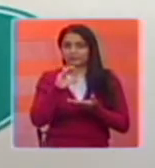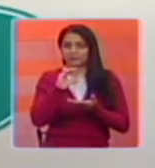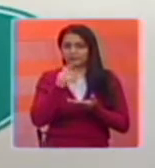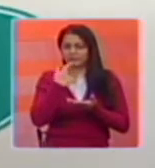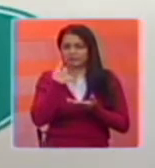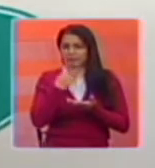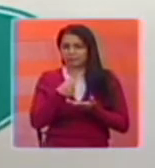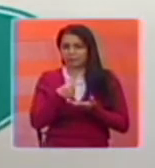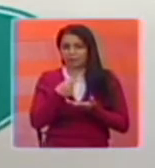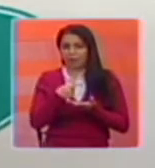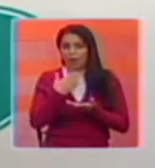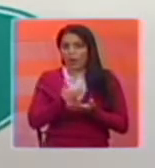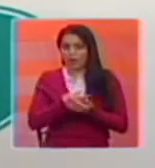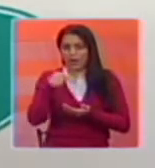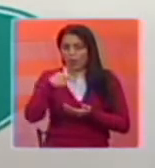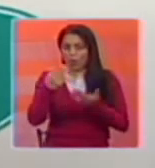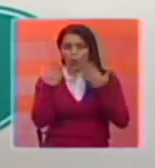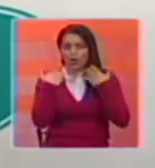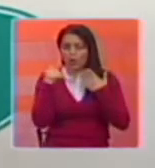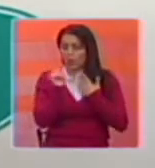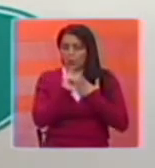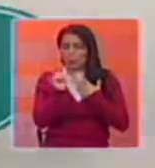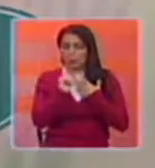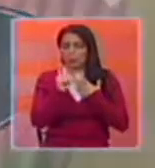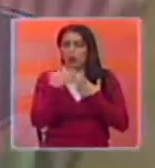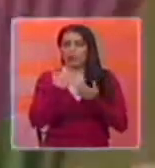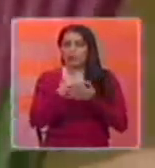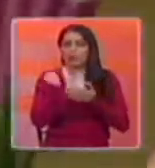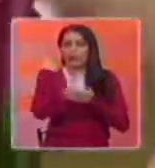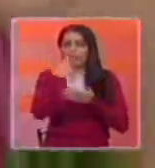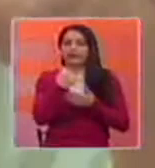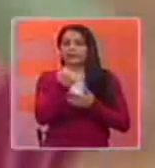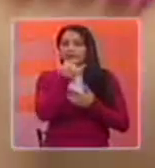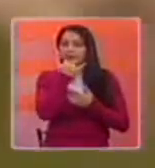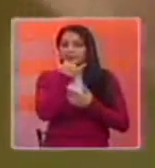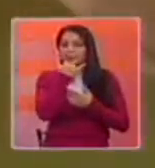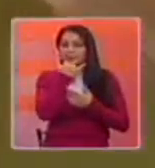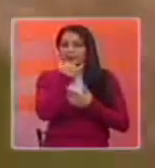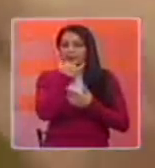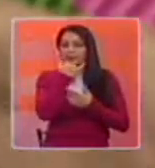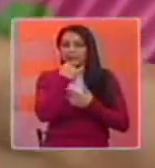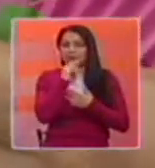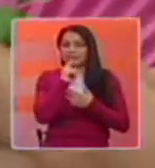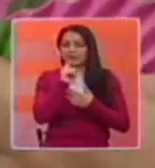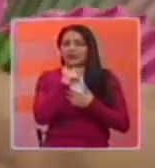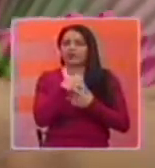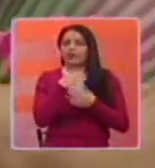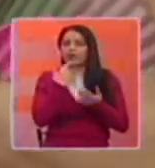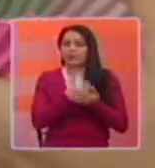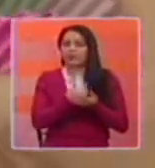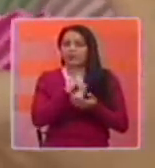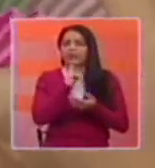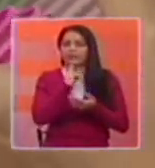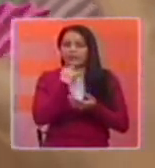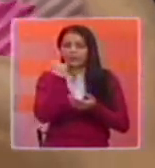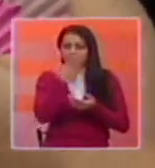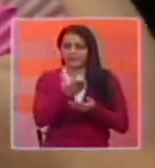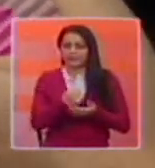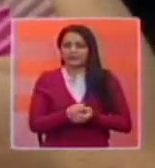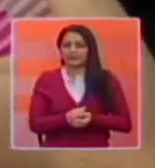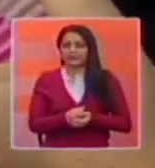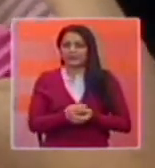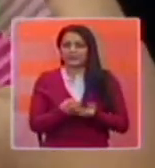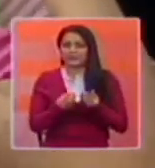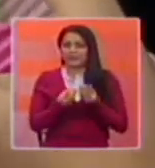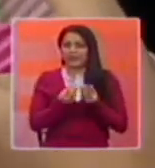lindos. Estos yo no los compré aquí en Guayaquil, los compré en Estados Unidos. Y tienen una forma de flor, por eso que son muy bonitos y los he comprado.